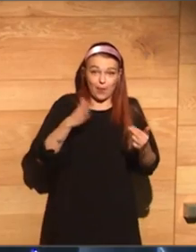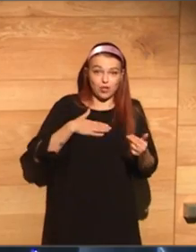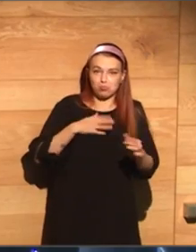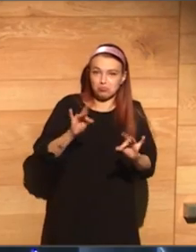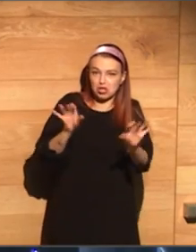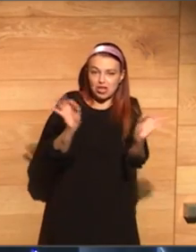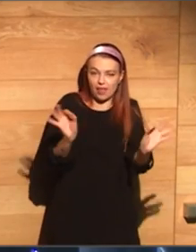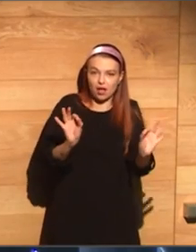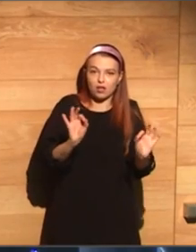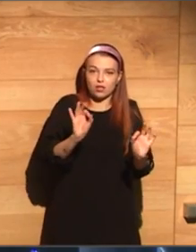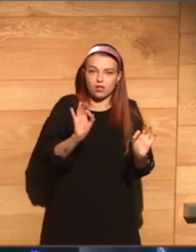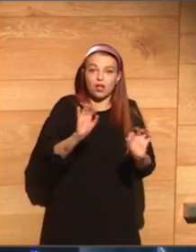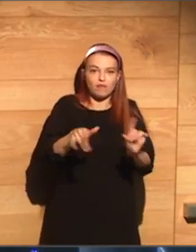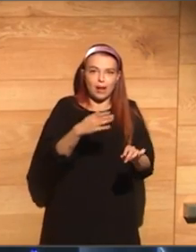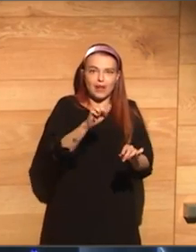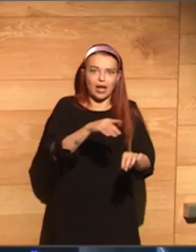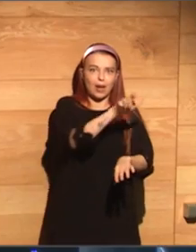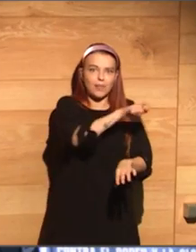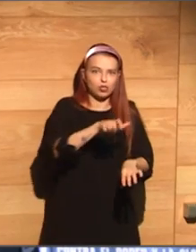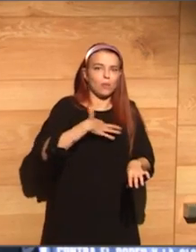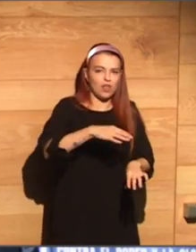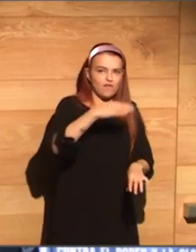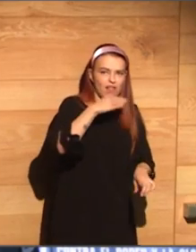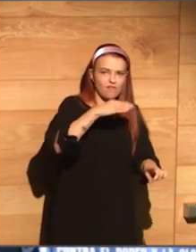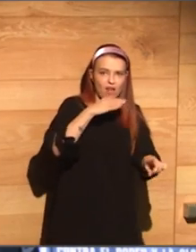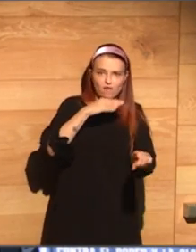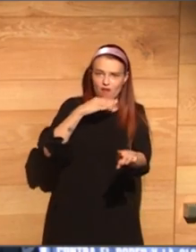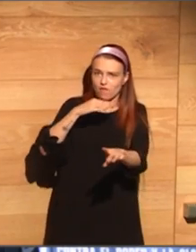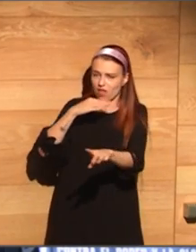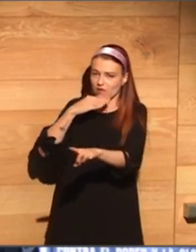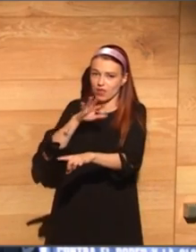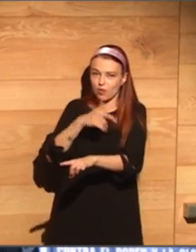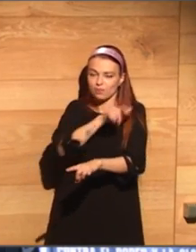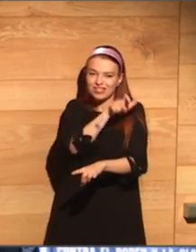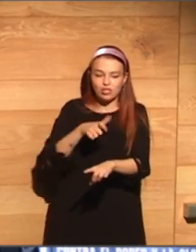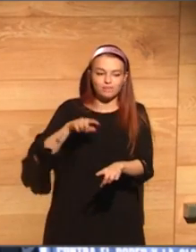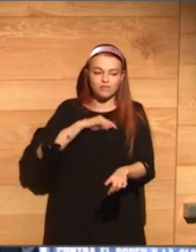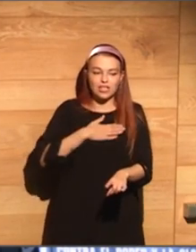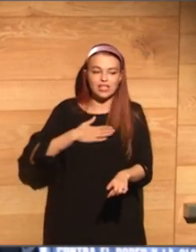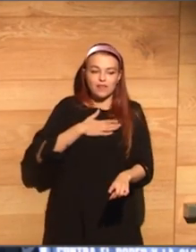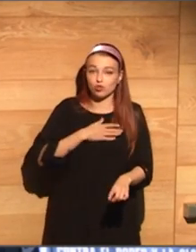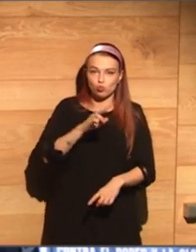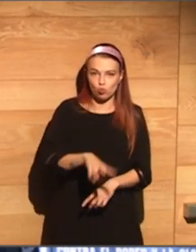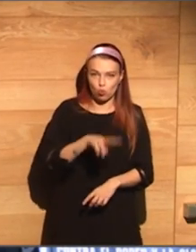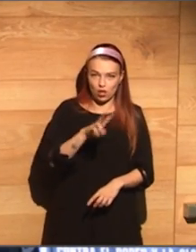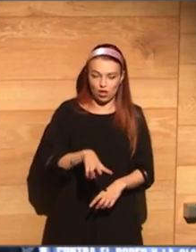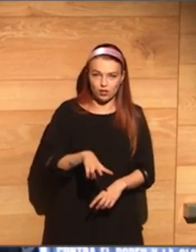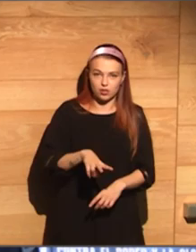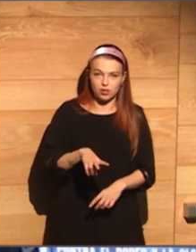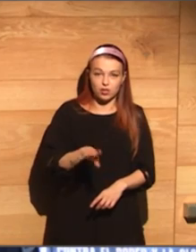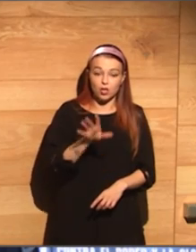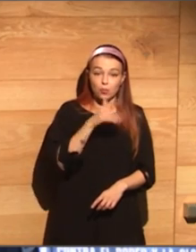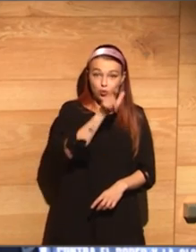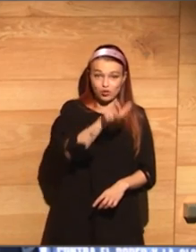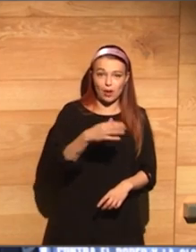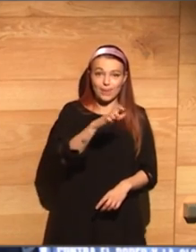él conseguía enfadar a todos. Se pasó su carrera entera enfadando a todos, porque nadie se sentía satisfecho con lo que él mostraba. Porque lo que